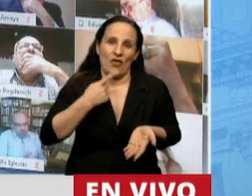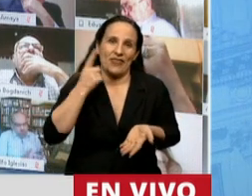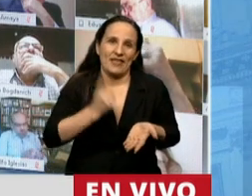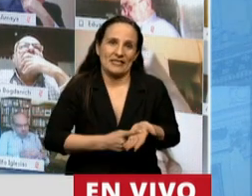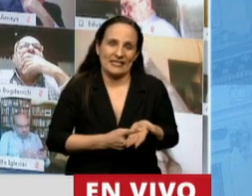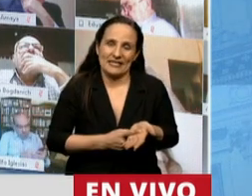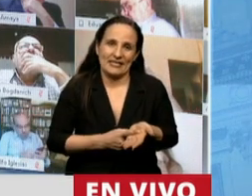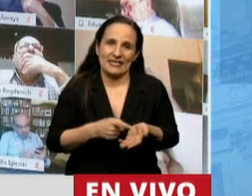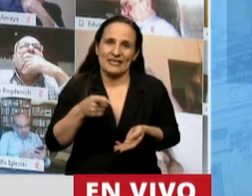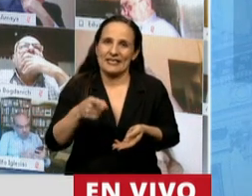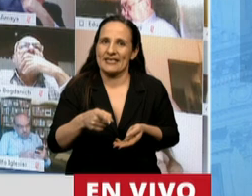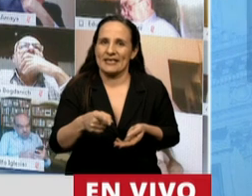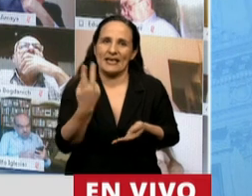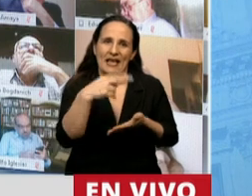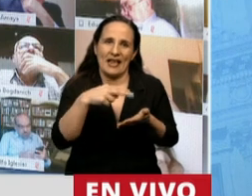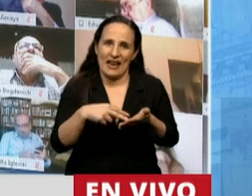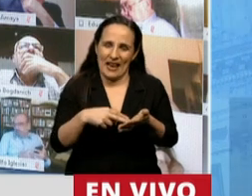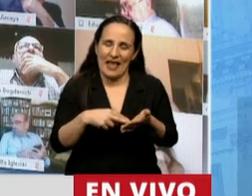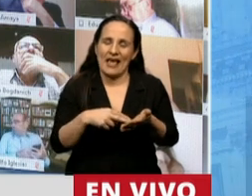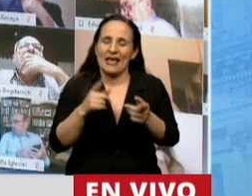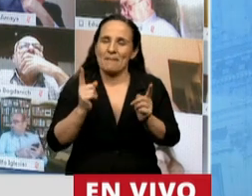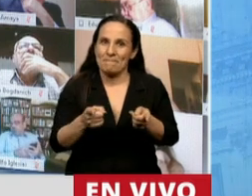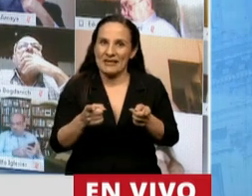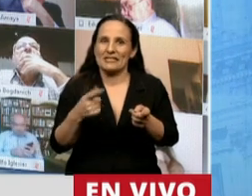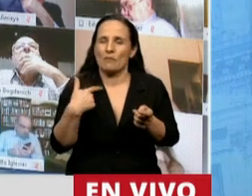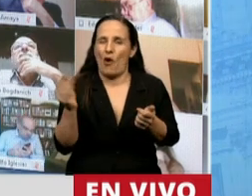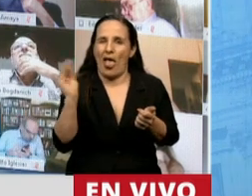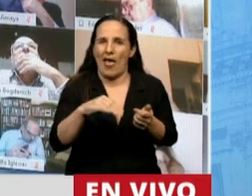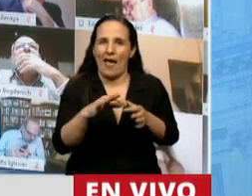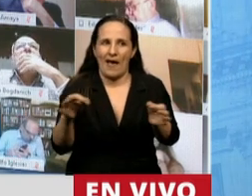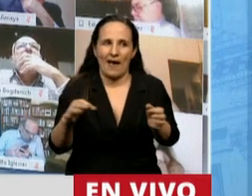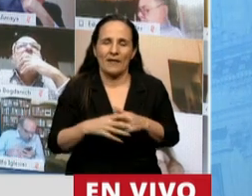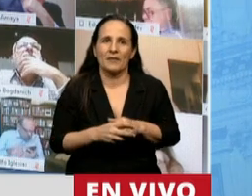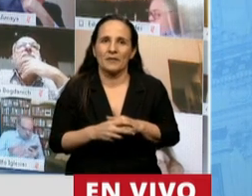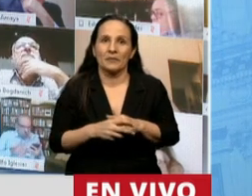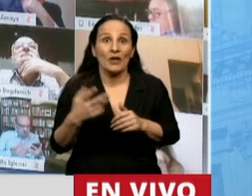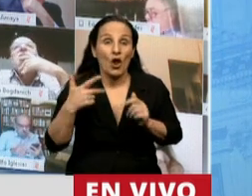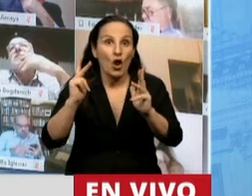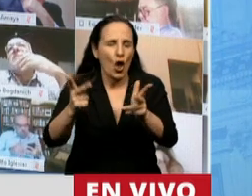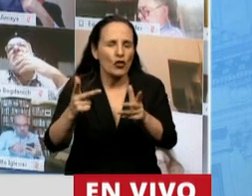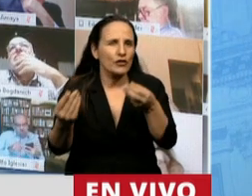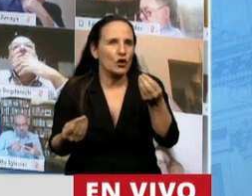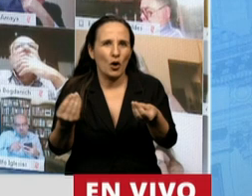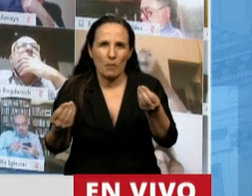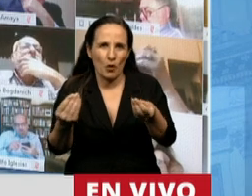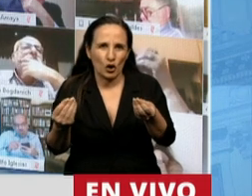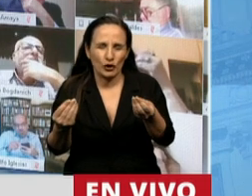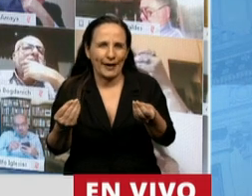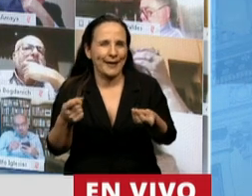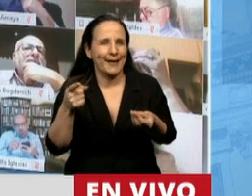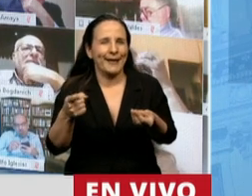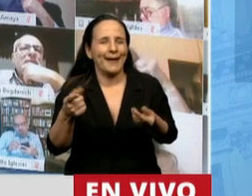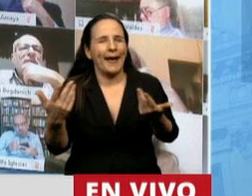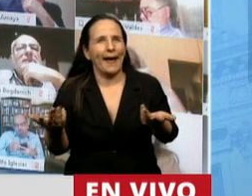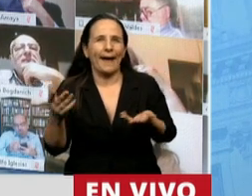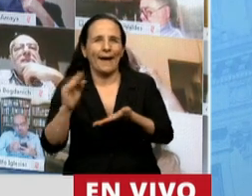decisión y tomé la decisión de leerlo con la incorporación tal cual digo esto para que no quede ninguna duda y pastor y no me